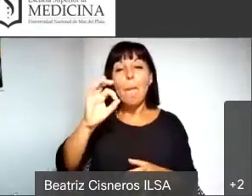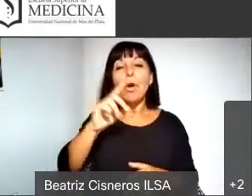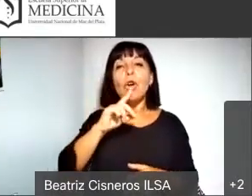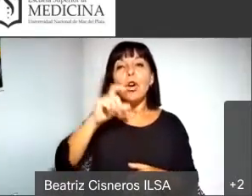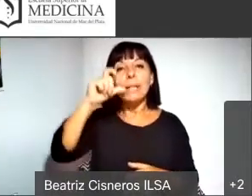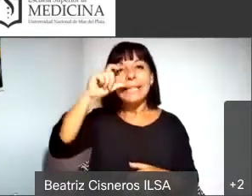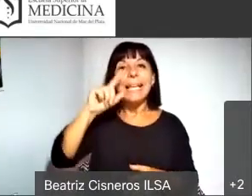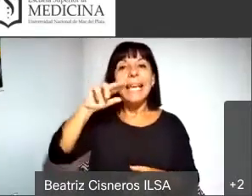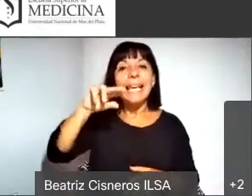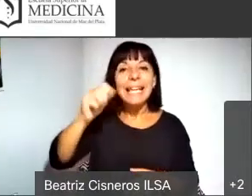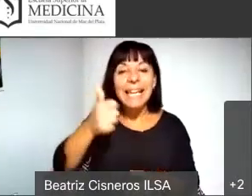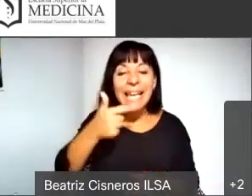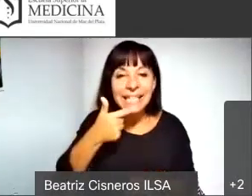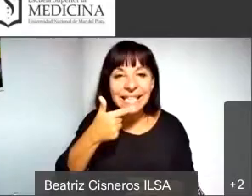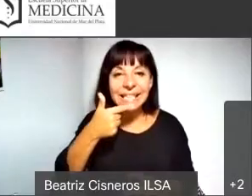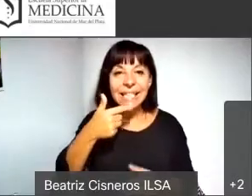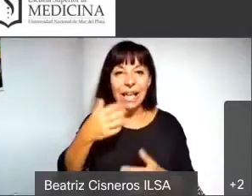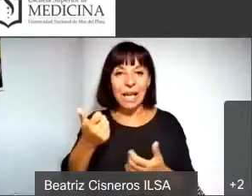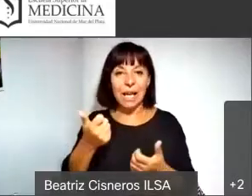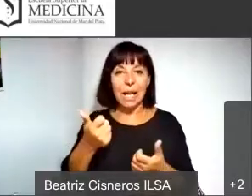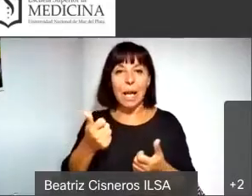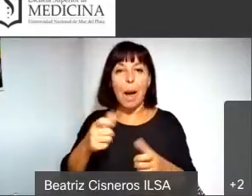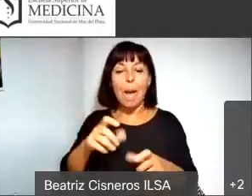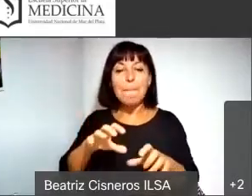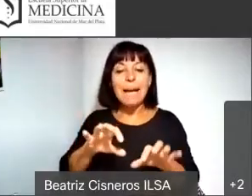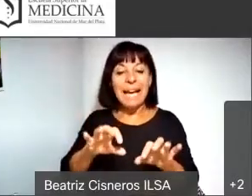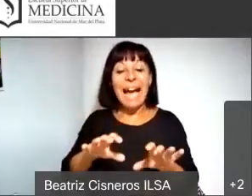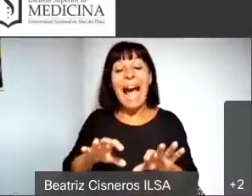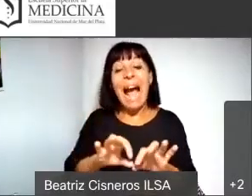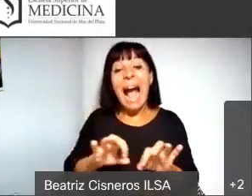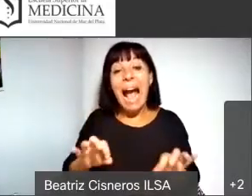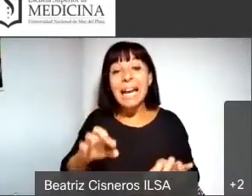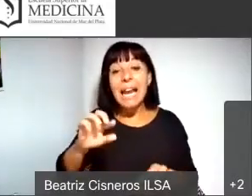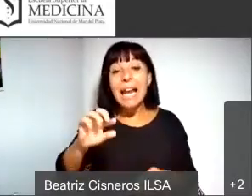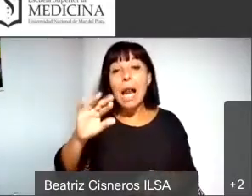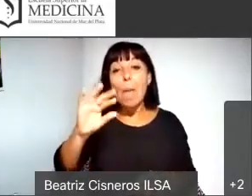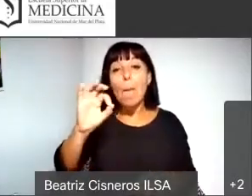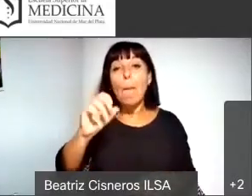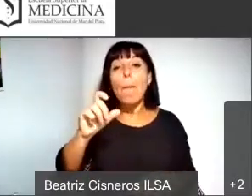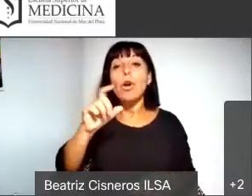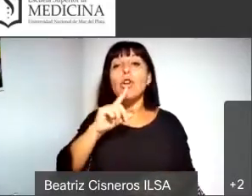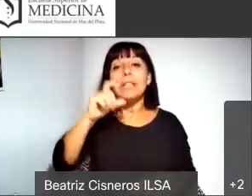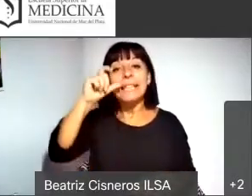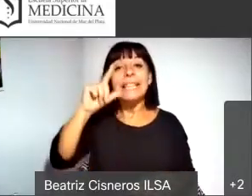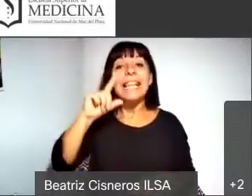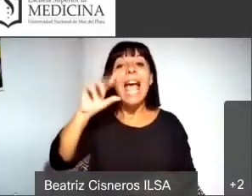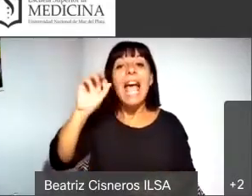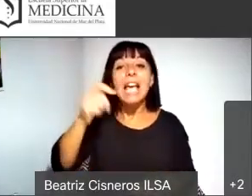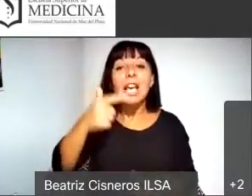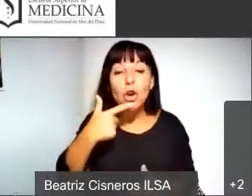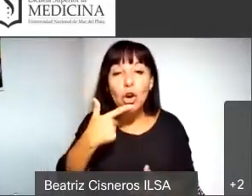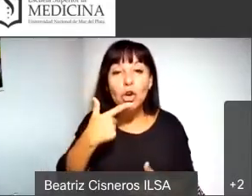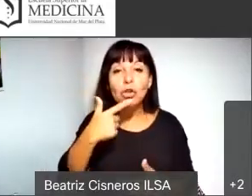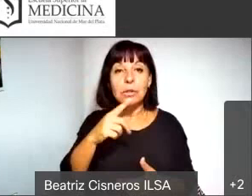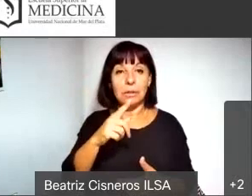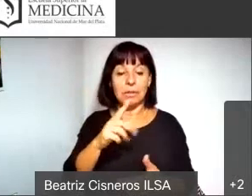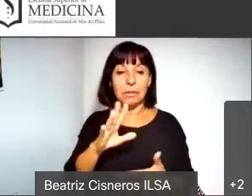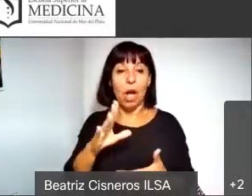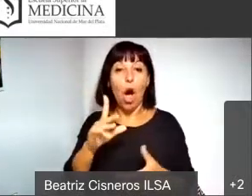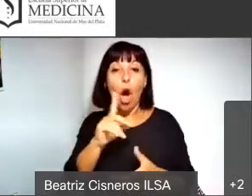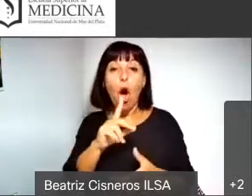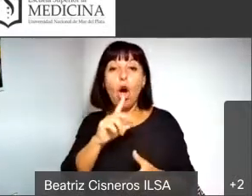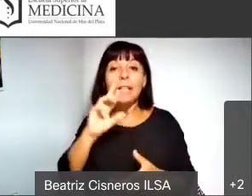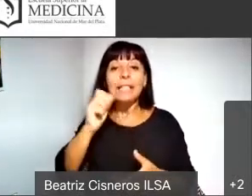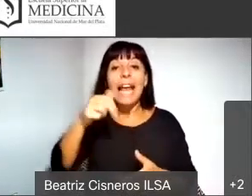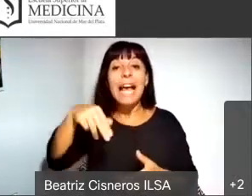ese que corresponde a los canales proteicos y a los transportadores proteicos o carriers. Los